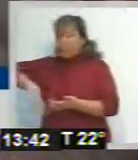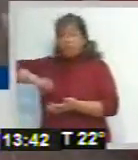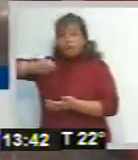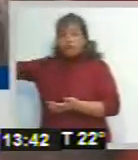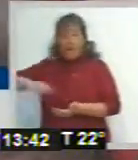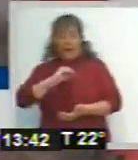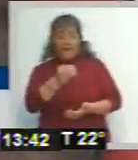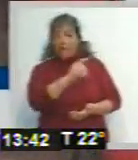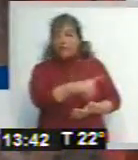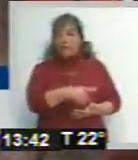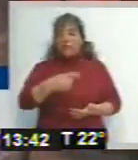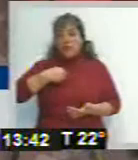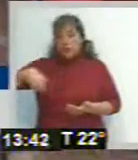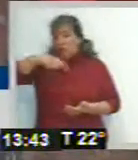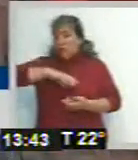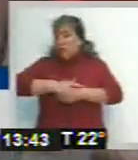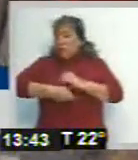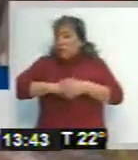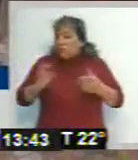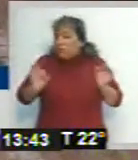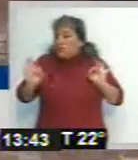cestos. Nosotros no, nada que ver. Nosotros